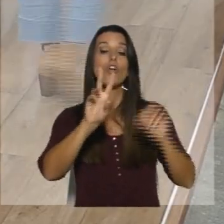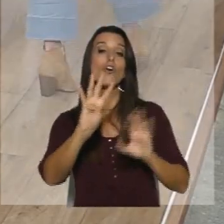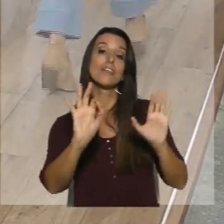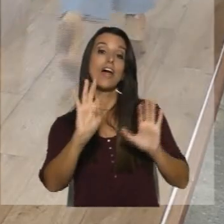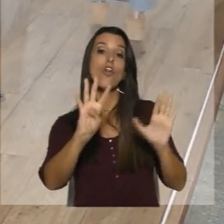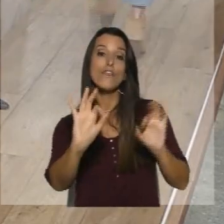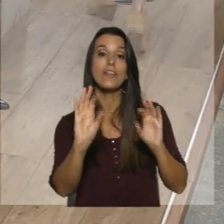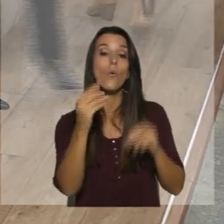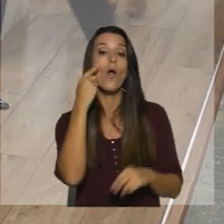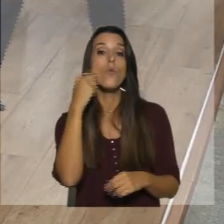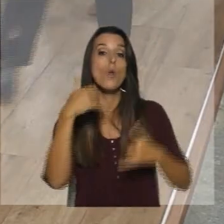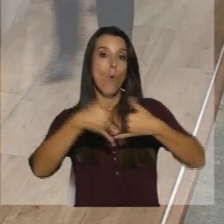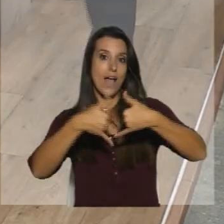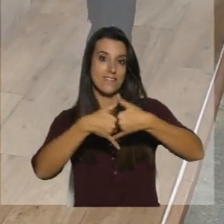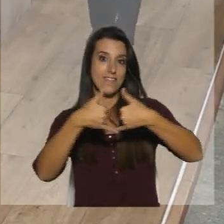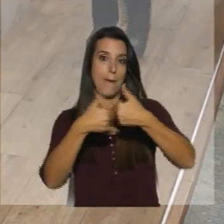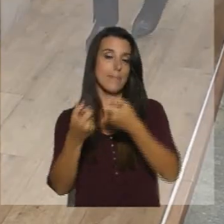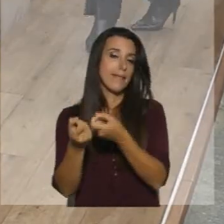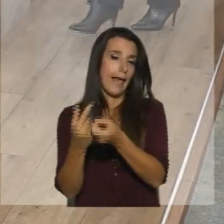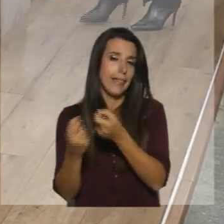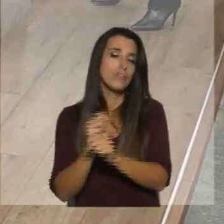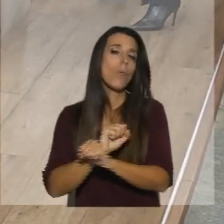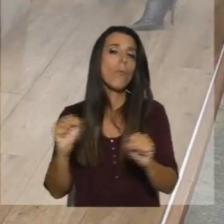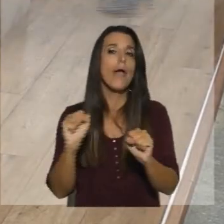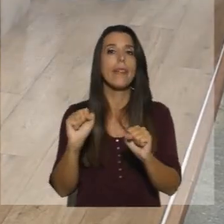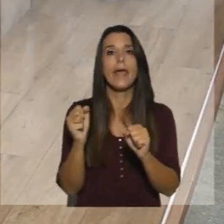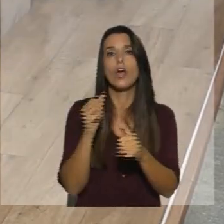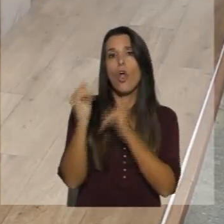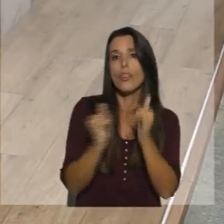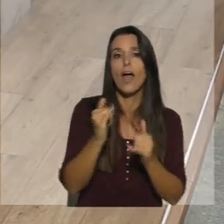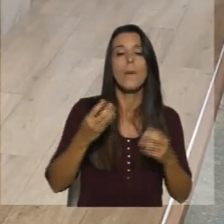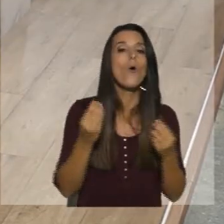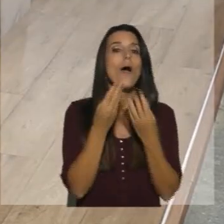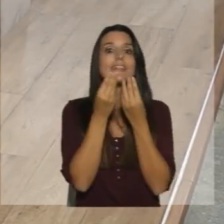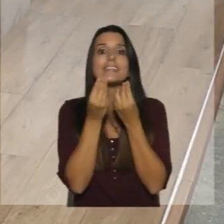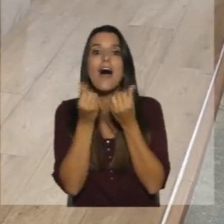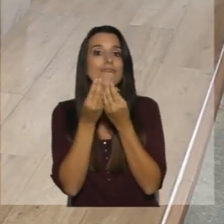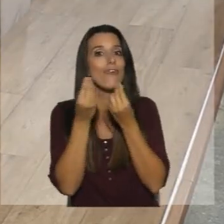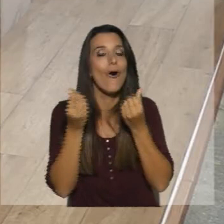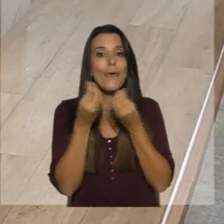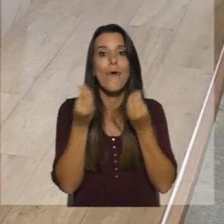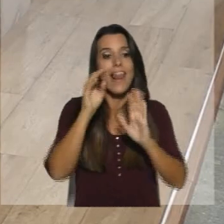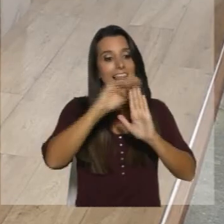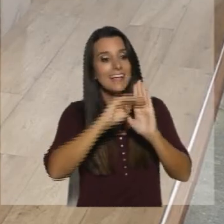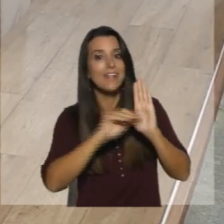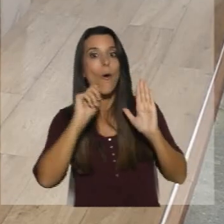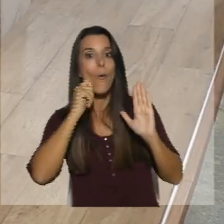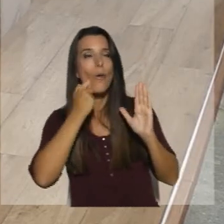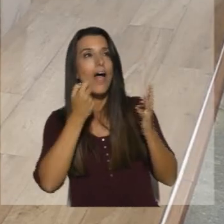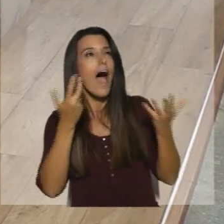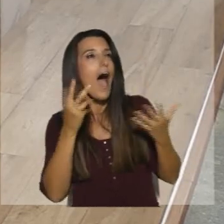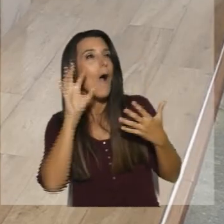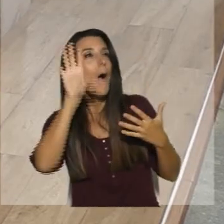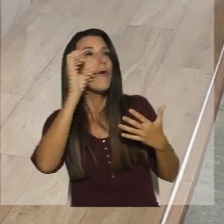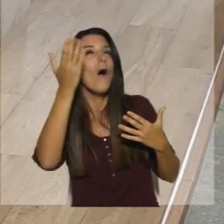90 es nuestro WhatsApp. Mensaje de texto, se pueden comunicar para contarnos qué sabores, cuáles son las recetas que los hacen ir a viajar